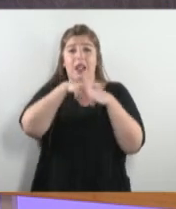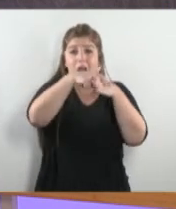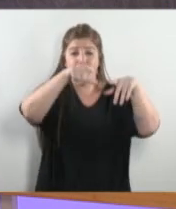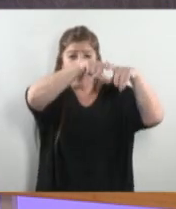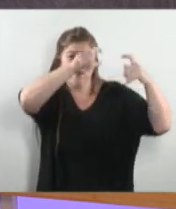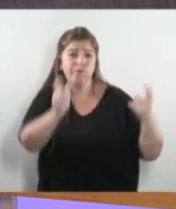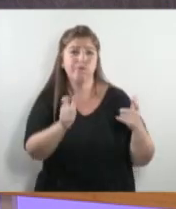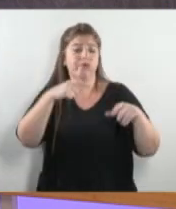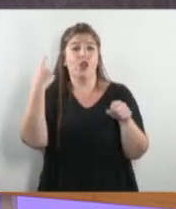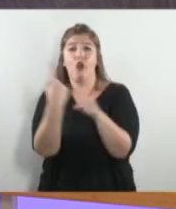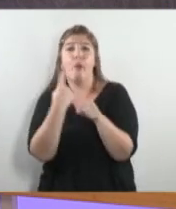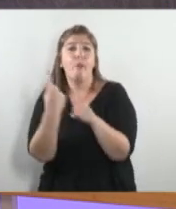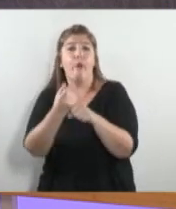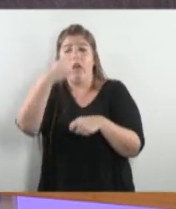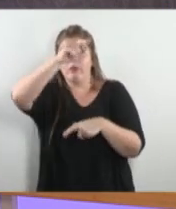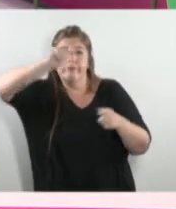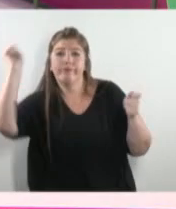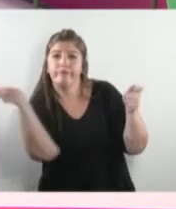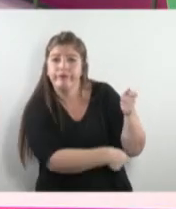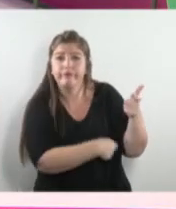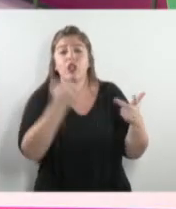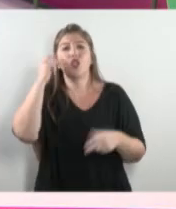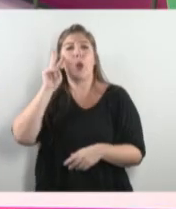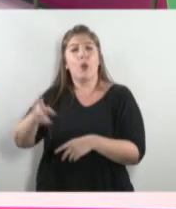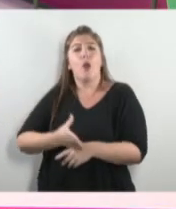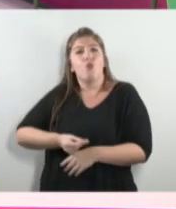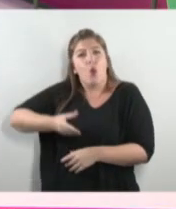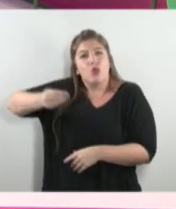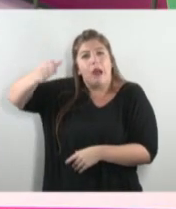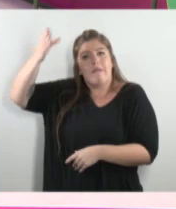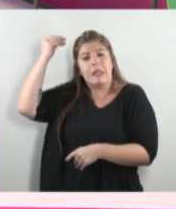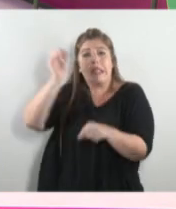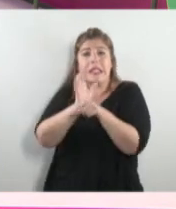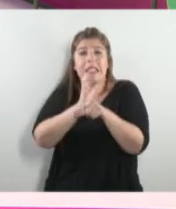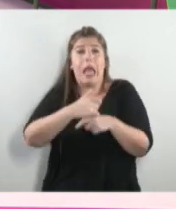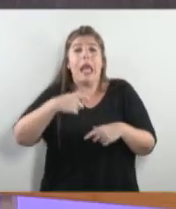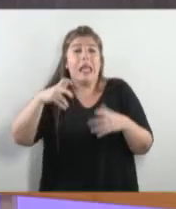para carnear, y yo he visto muchas veces que ni volteada las reses